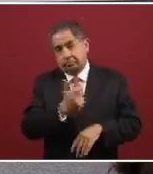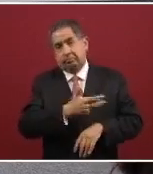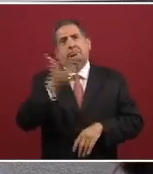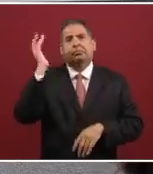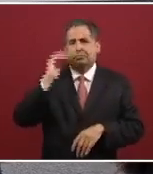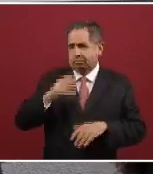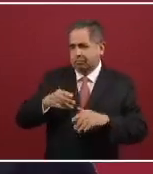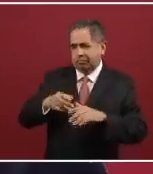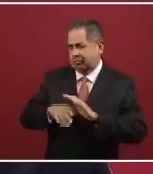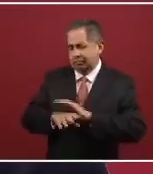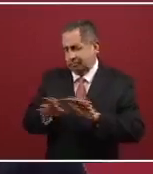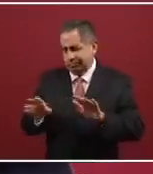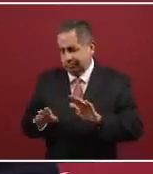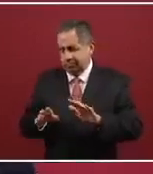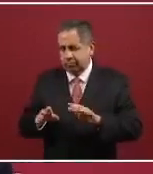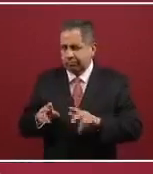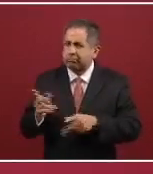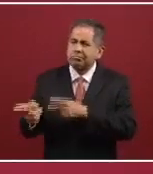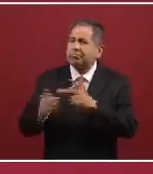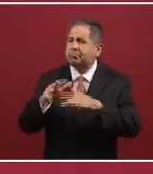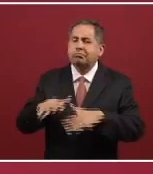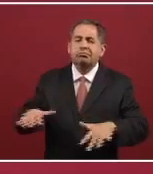Metrobús.